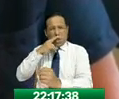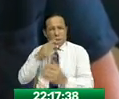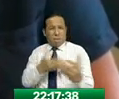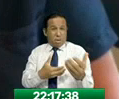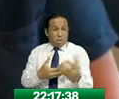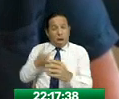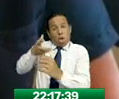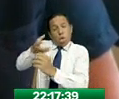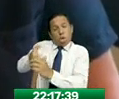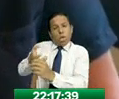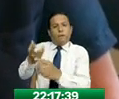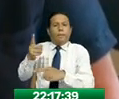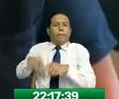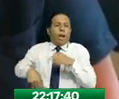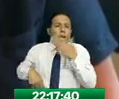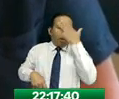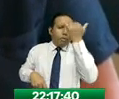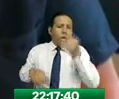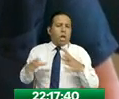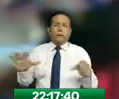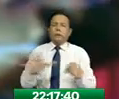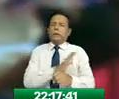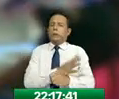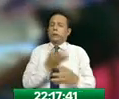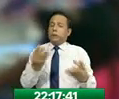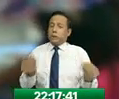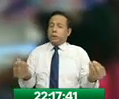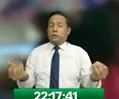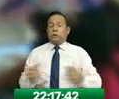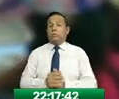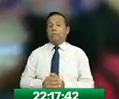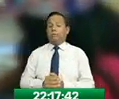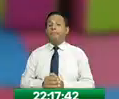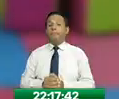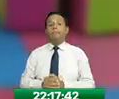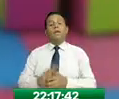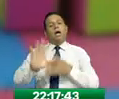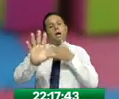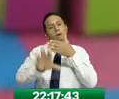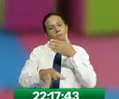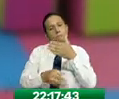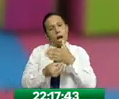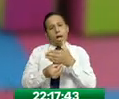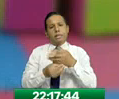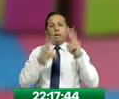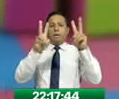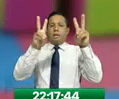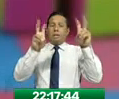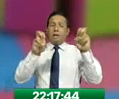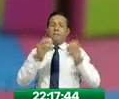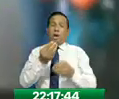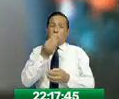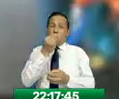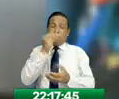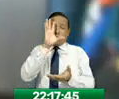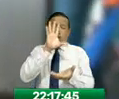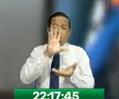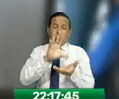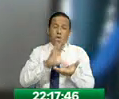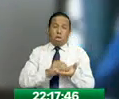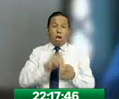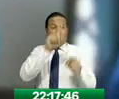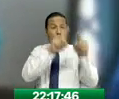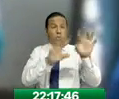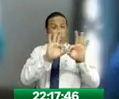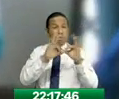tosferina, que estén repuntando en América Latina. A esto se suma la crisis alimentaria que enfrentan las familias vulnerables, muchas de las